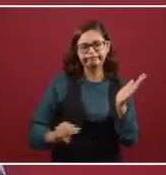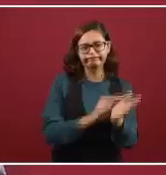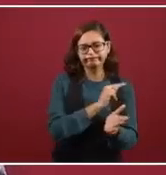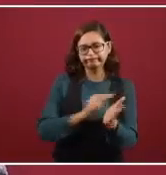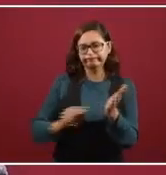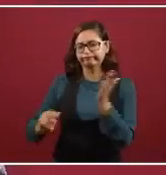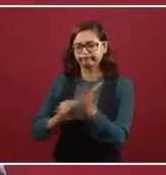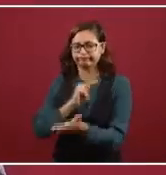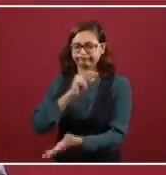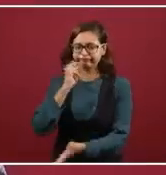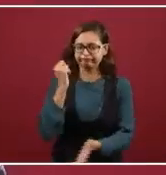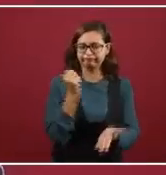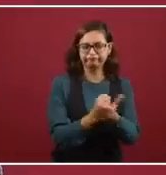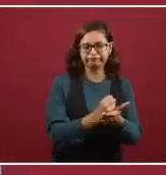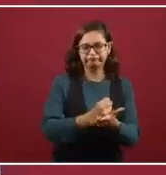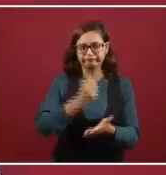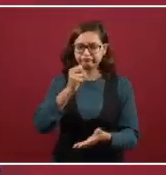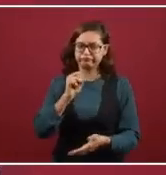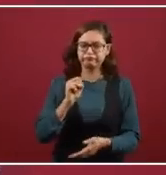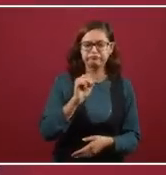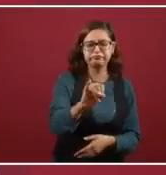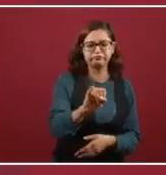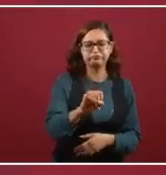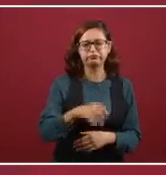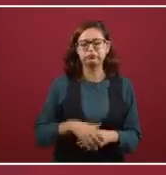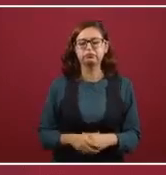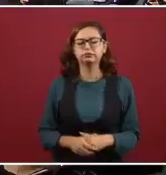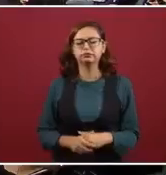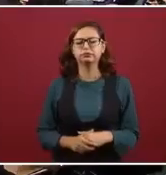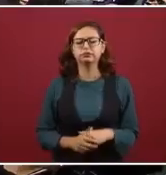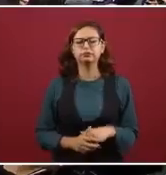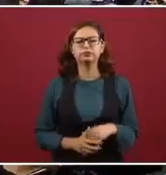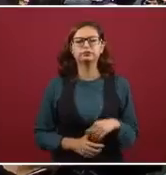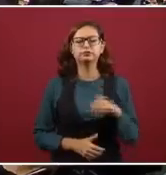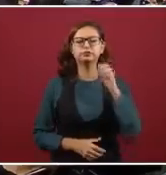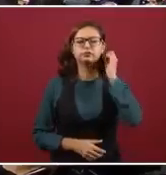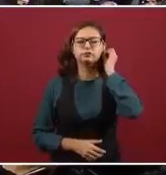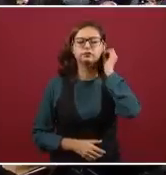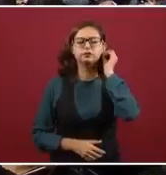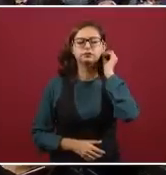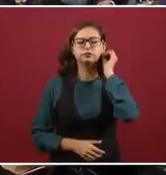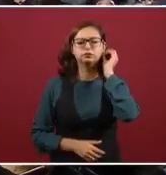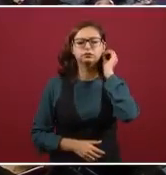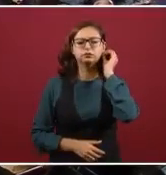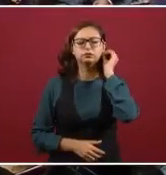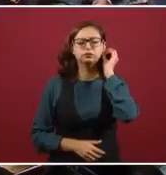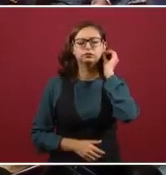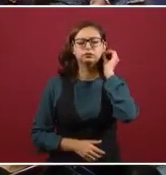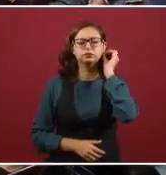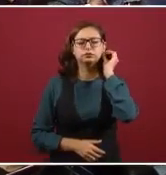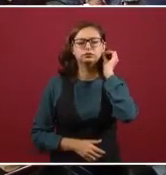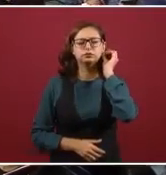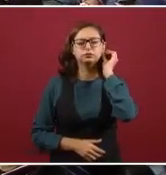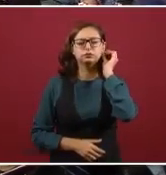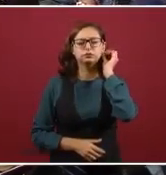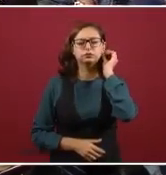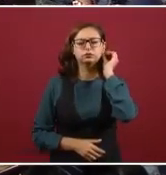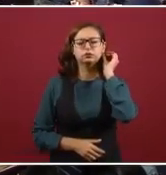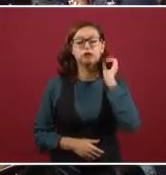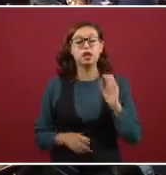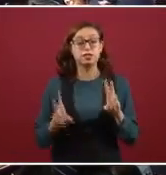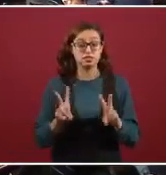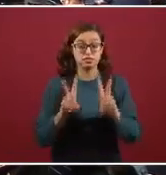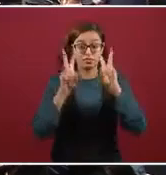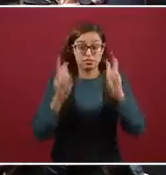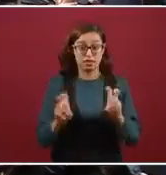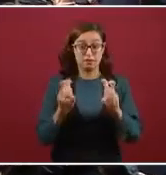se va a aprobar ese acuerdo en Estados Unidos. Sobre el tema del tráfico de armas y la incidencia delictiva, presidente,